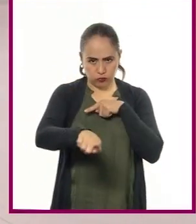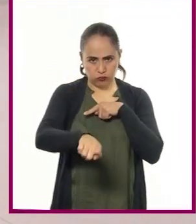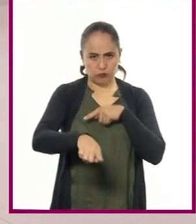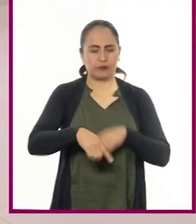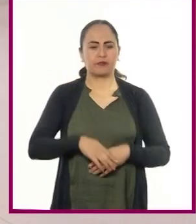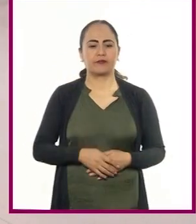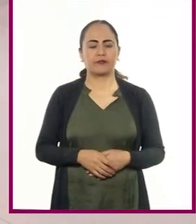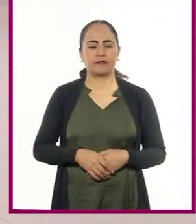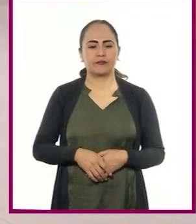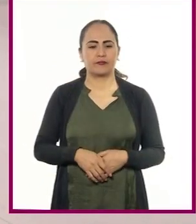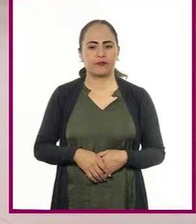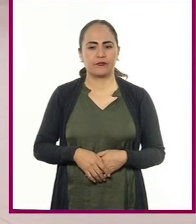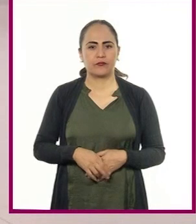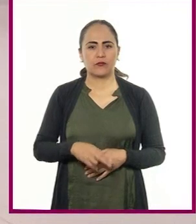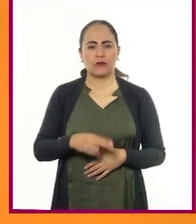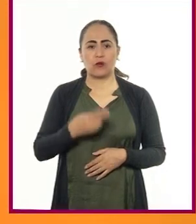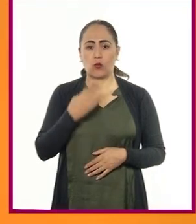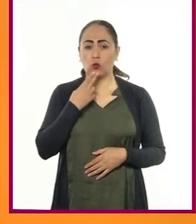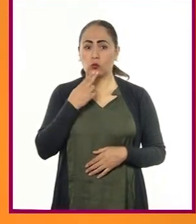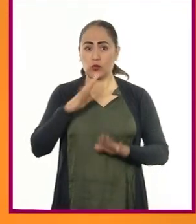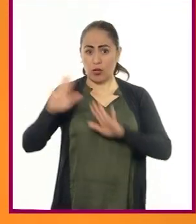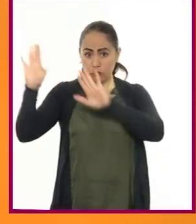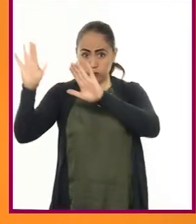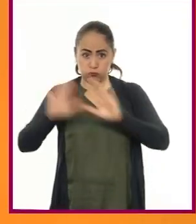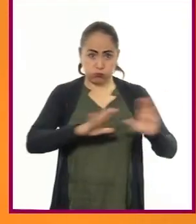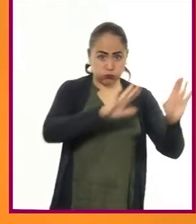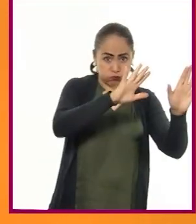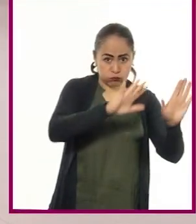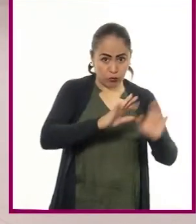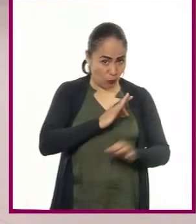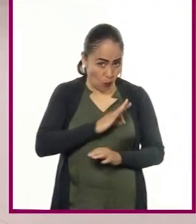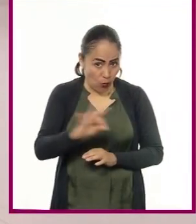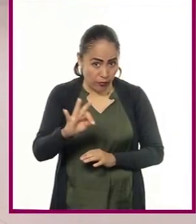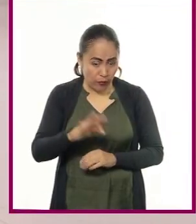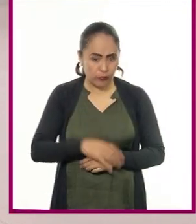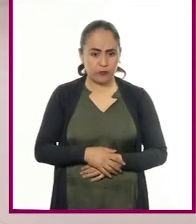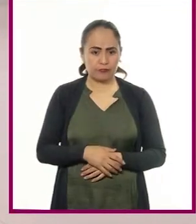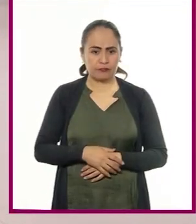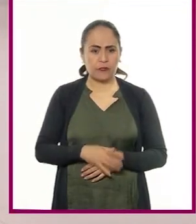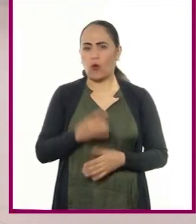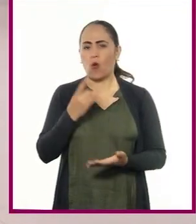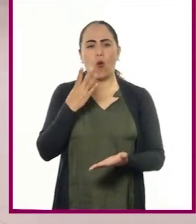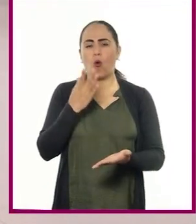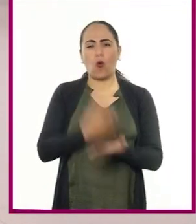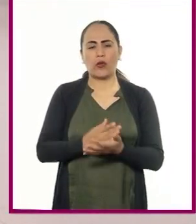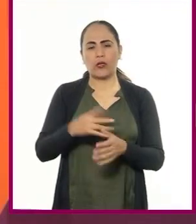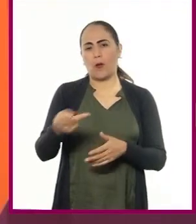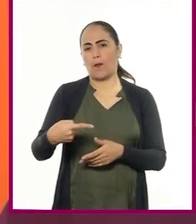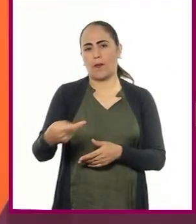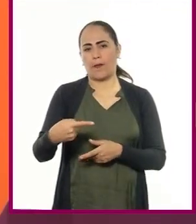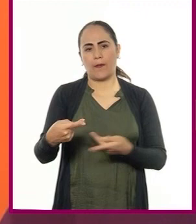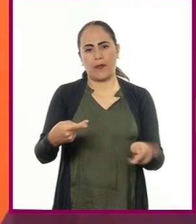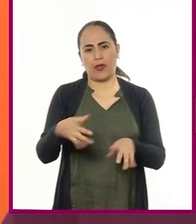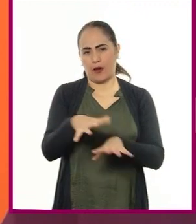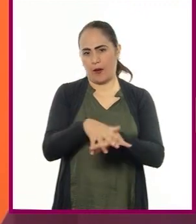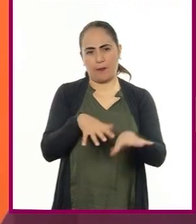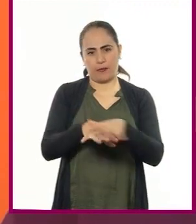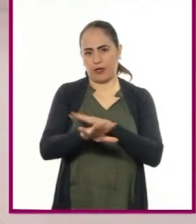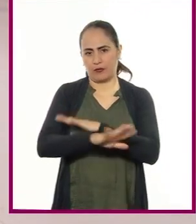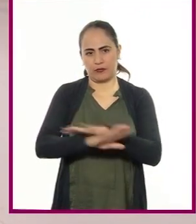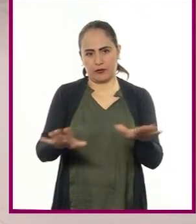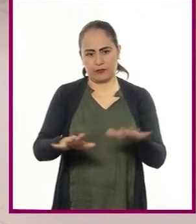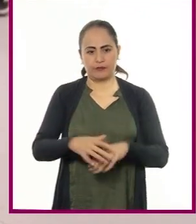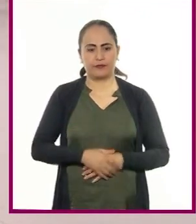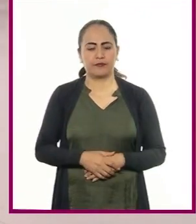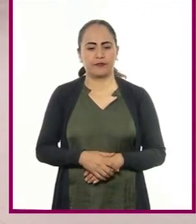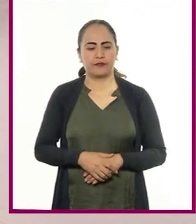bien. ¿Utilizamos las manos para parar el balón? Vamos a utilizar en esta ocasión solamente las piernas. Bien. ¿Bien? Listo. No